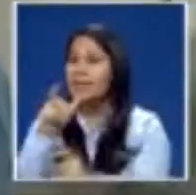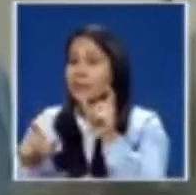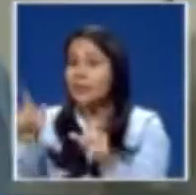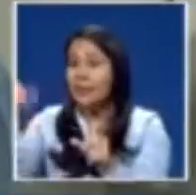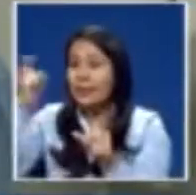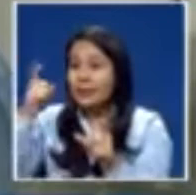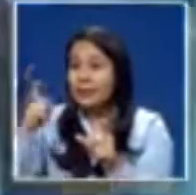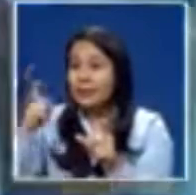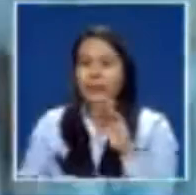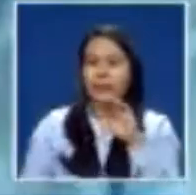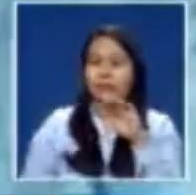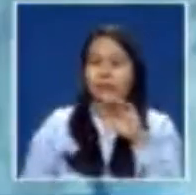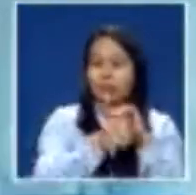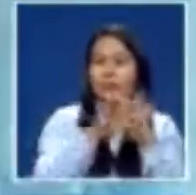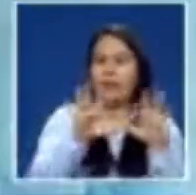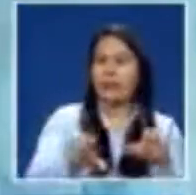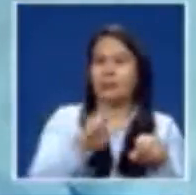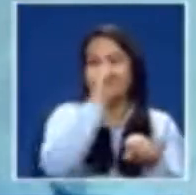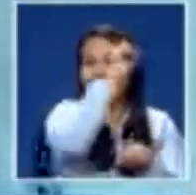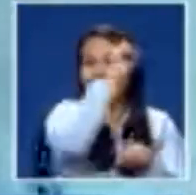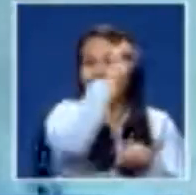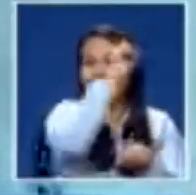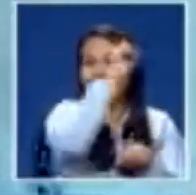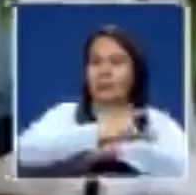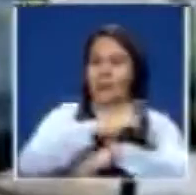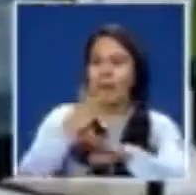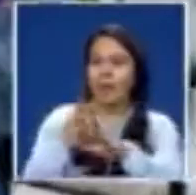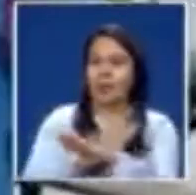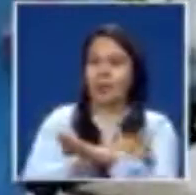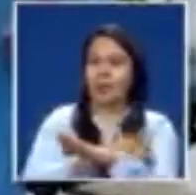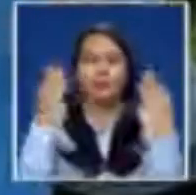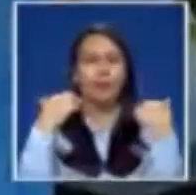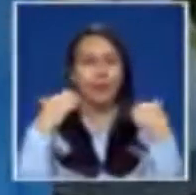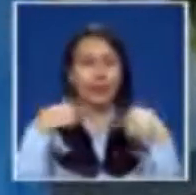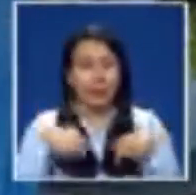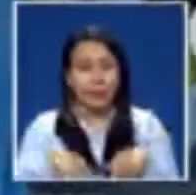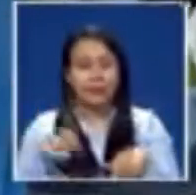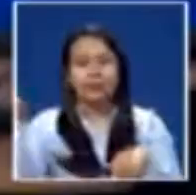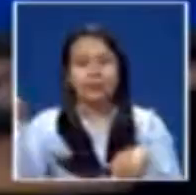necesiten ser aislados son trasladados al centro de convenciones de Guayaquil.